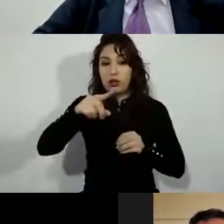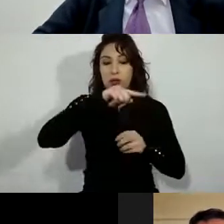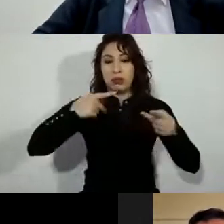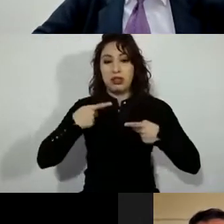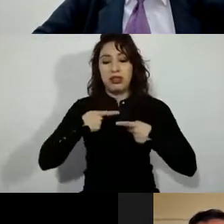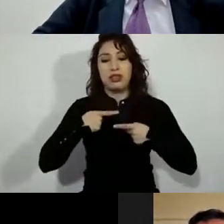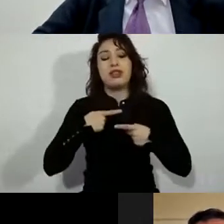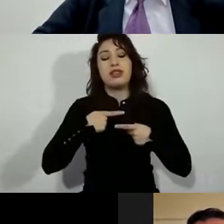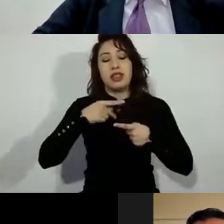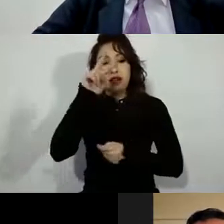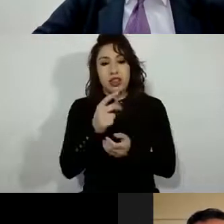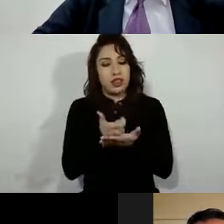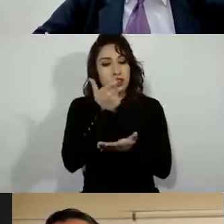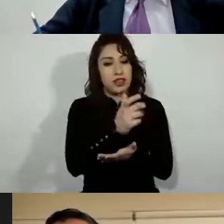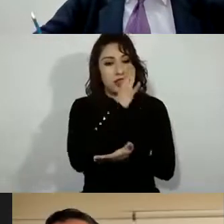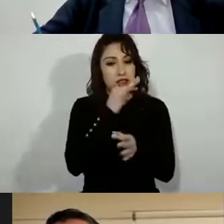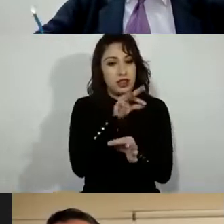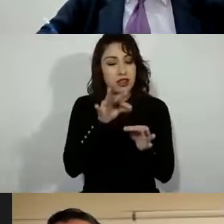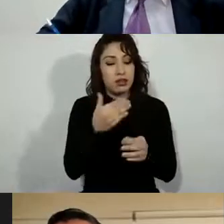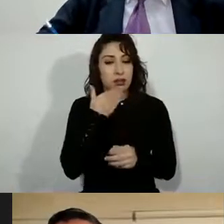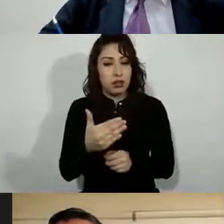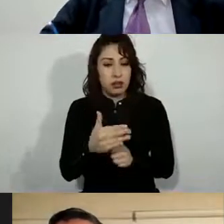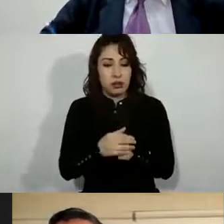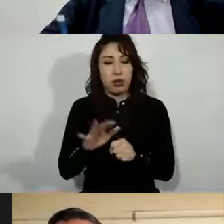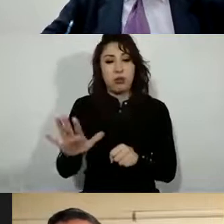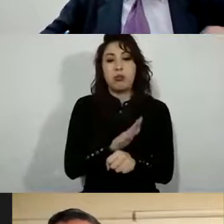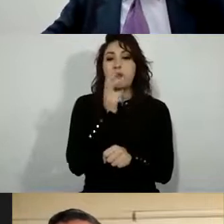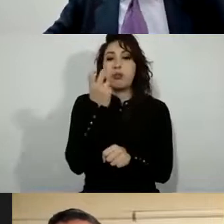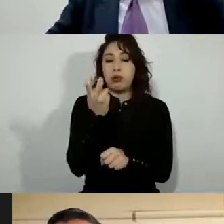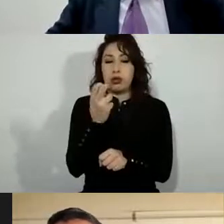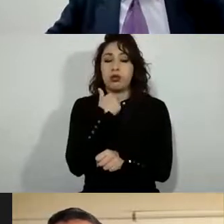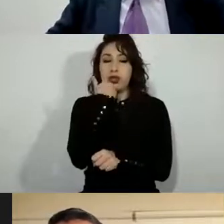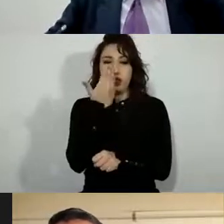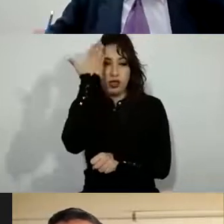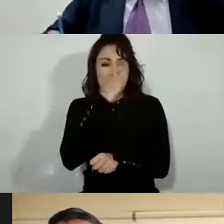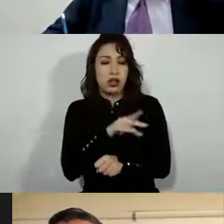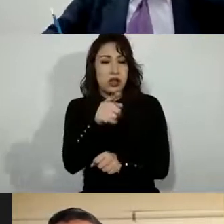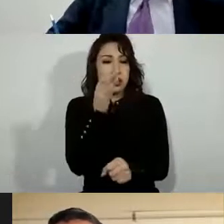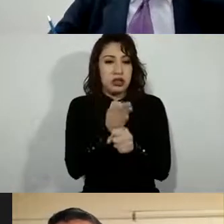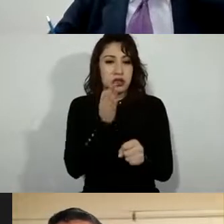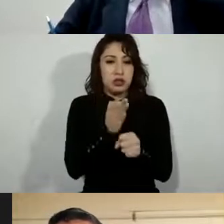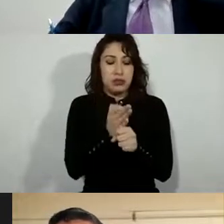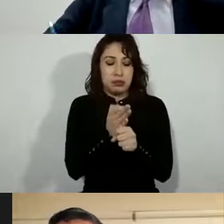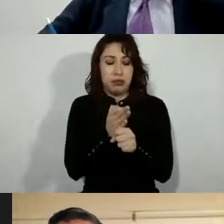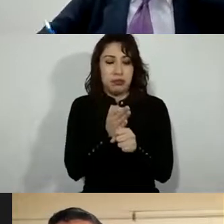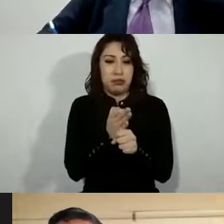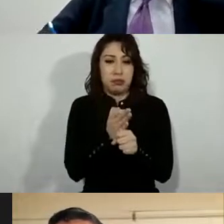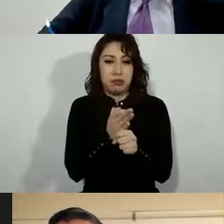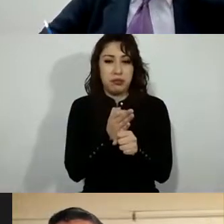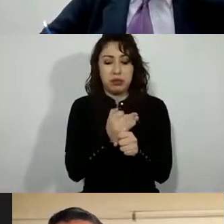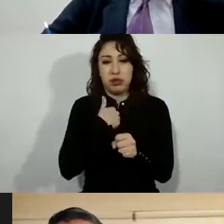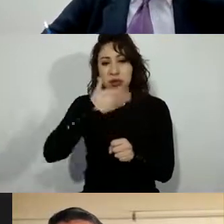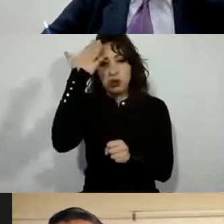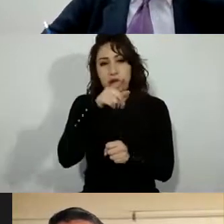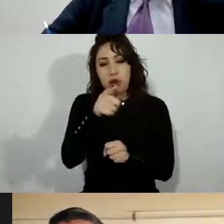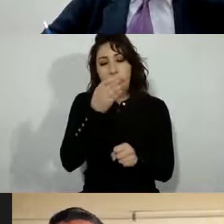usted, en primer lugar, si ya estamos viendo, porque usted ya está contra la pared por el término que ya tenemos, usted